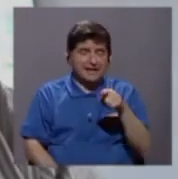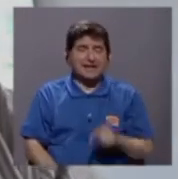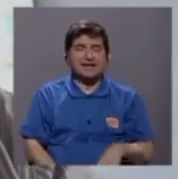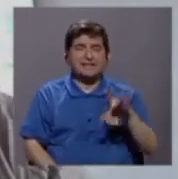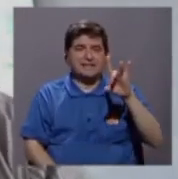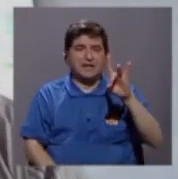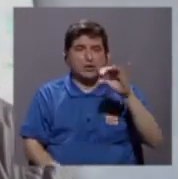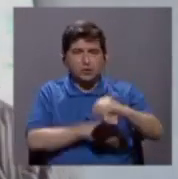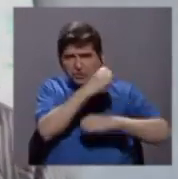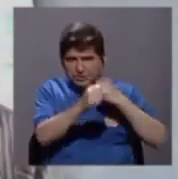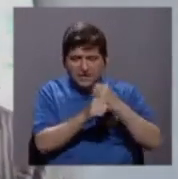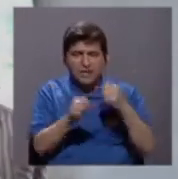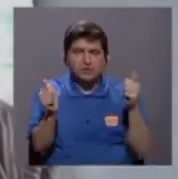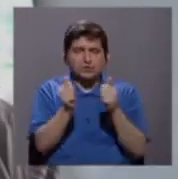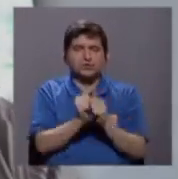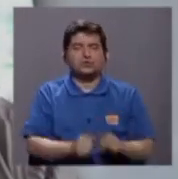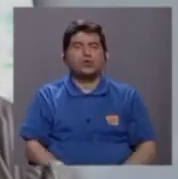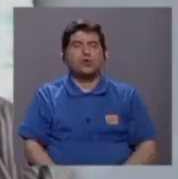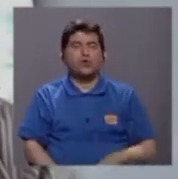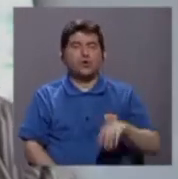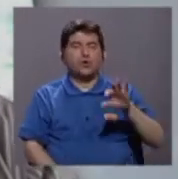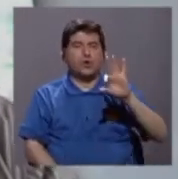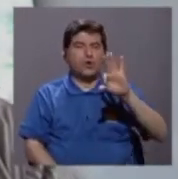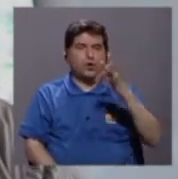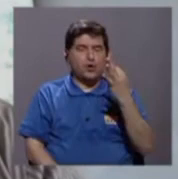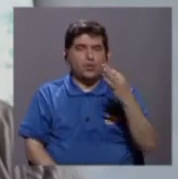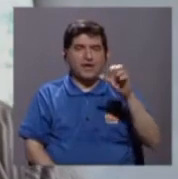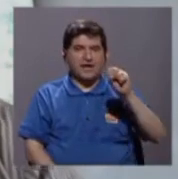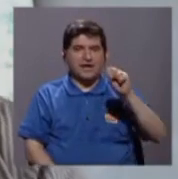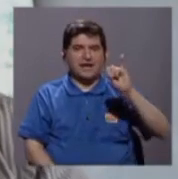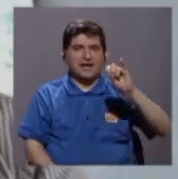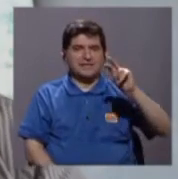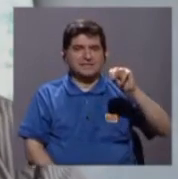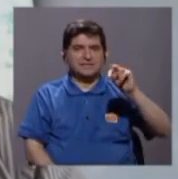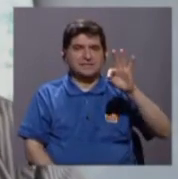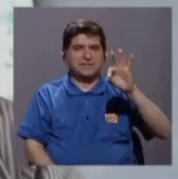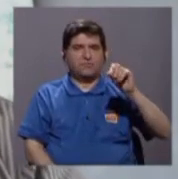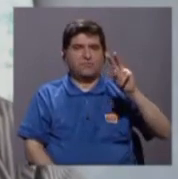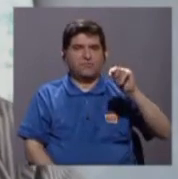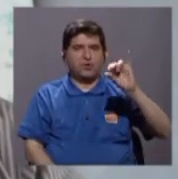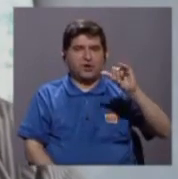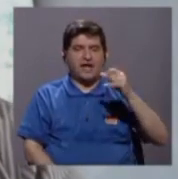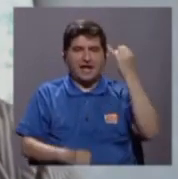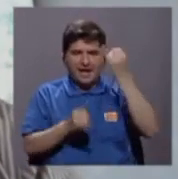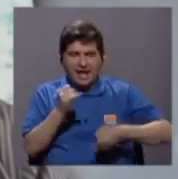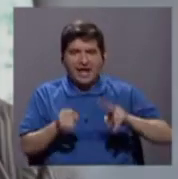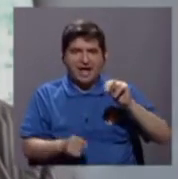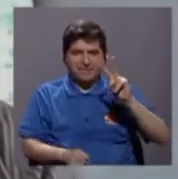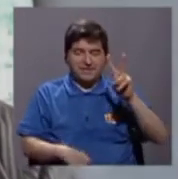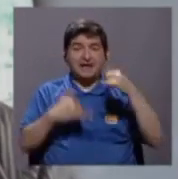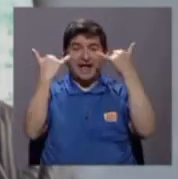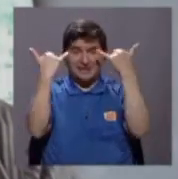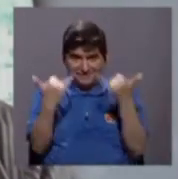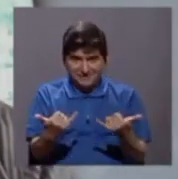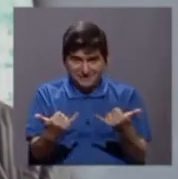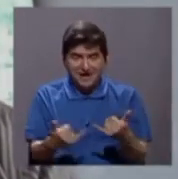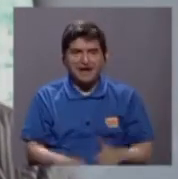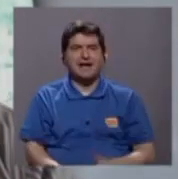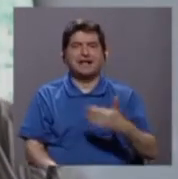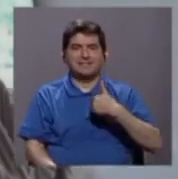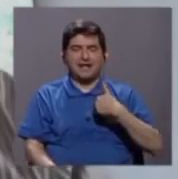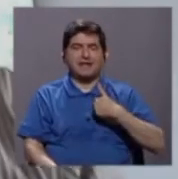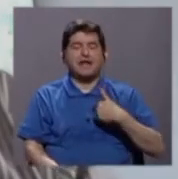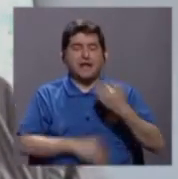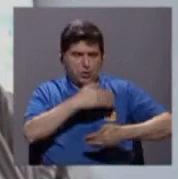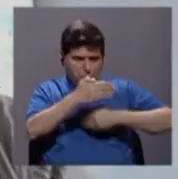80 aniversario con la Novena Sinfonía a finales de noviembre. Y bueno, ya logramos que todos